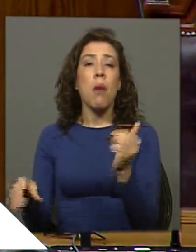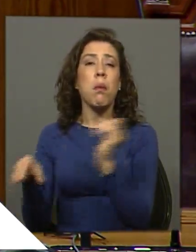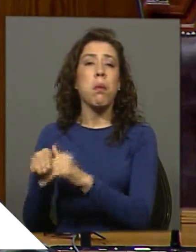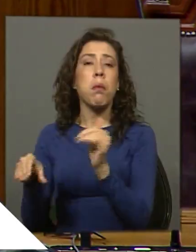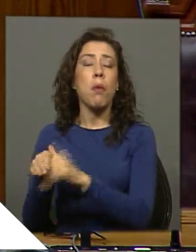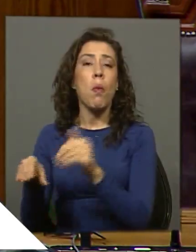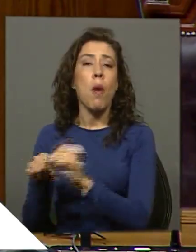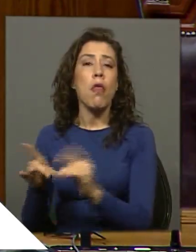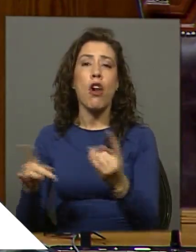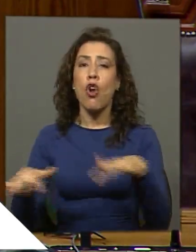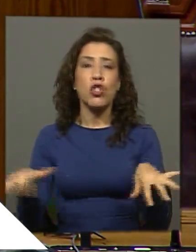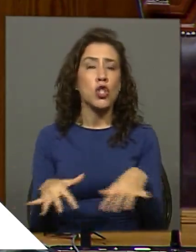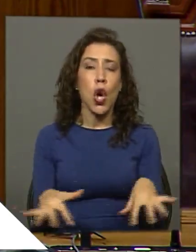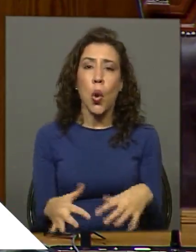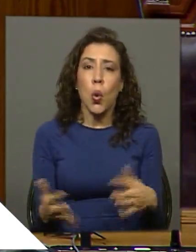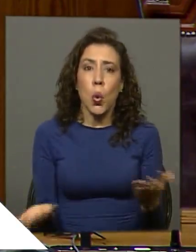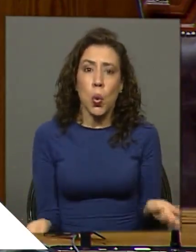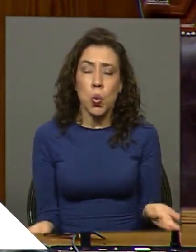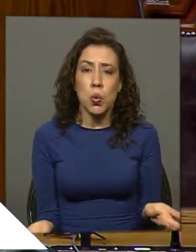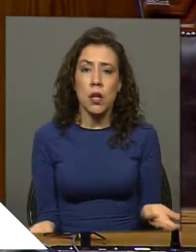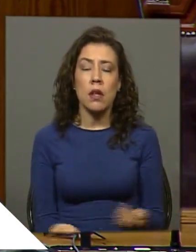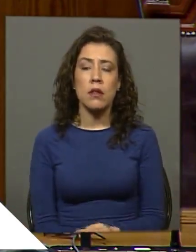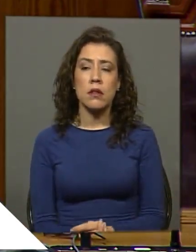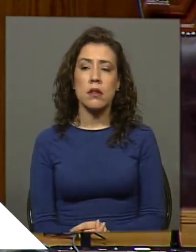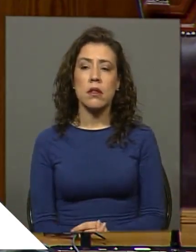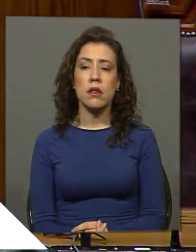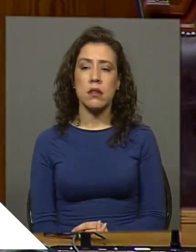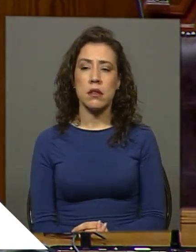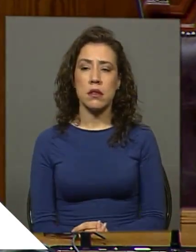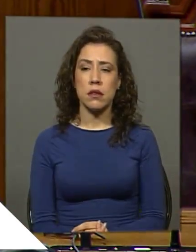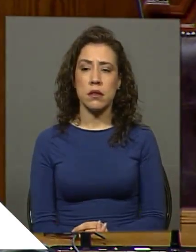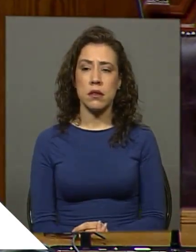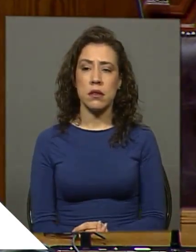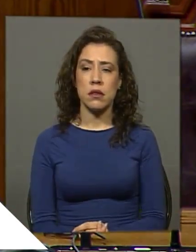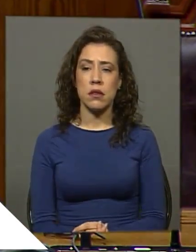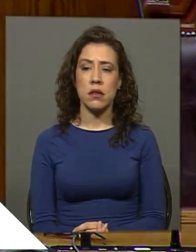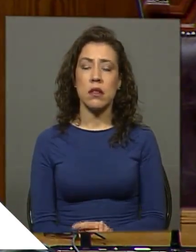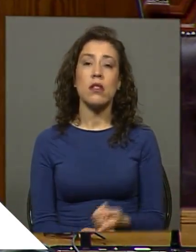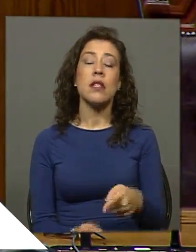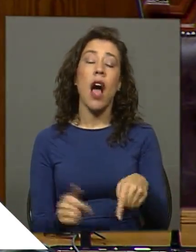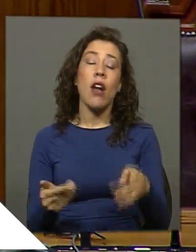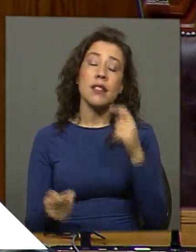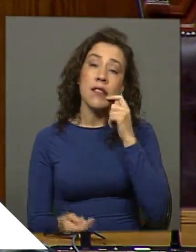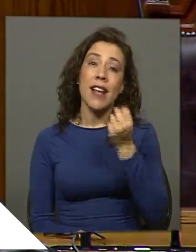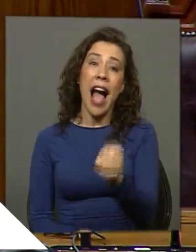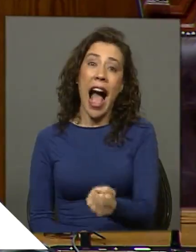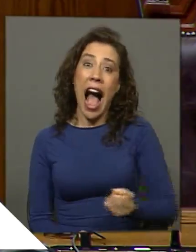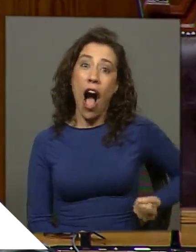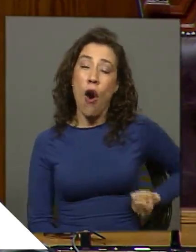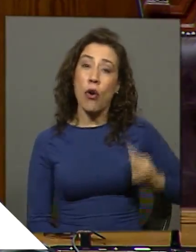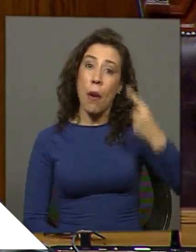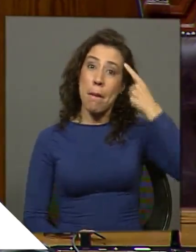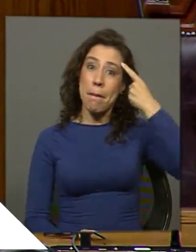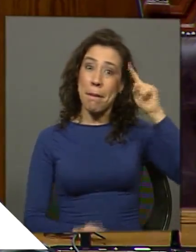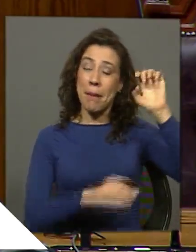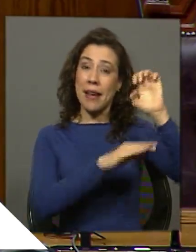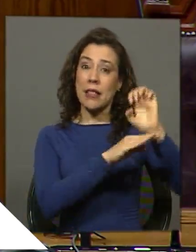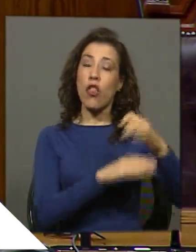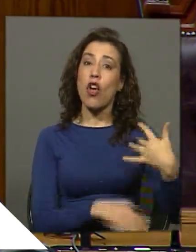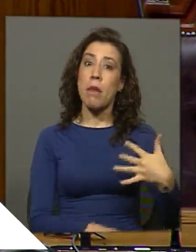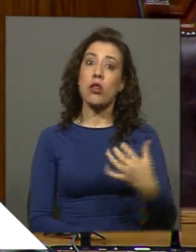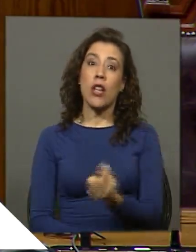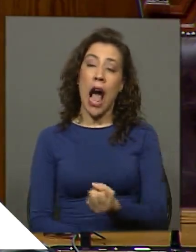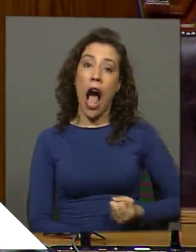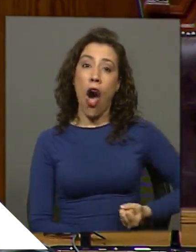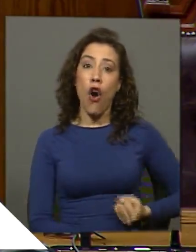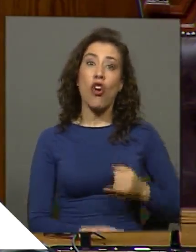usadas y tiene por lo tanto un valor en términos de ahorro para el fisco muy importante de que no se